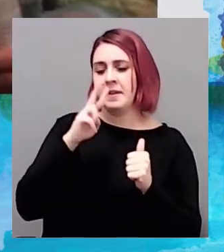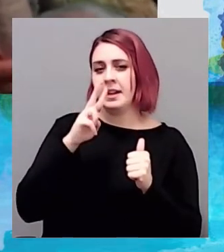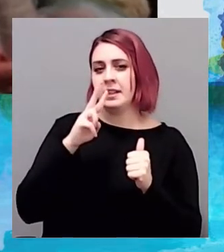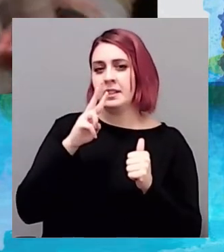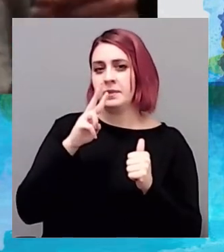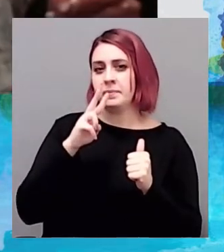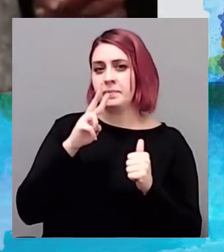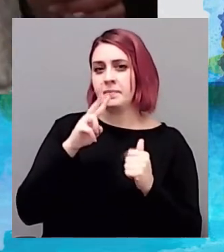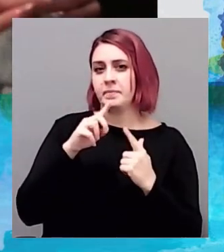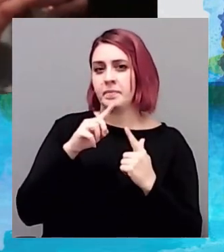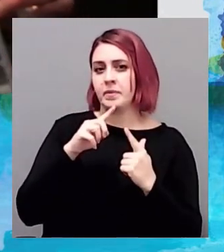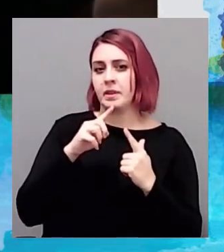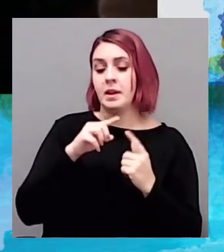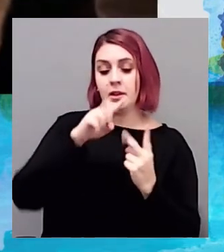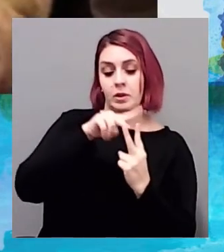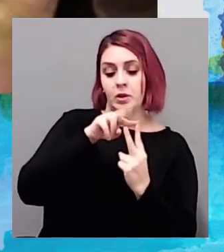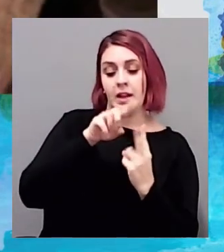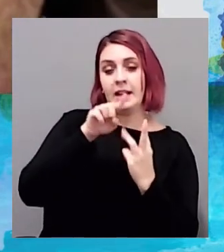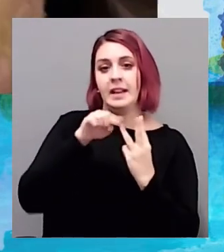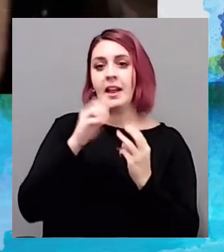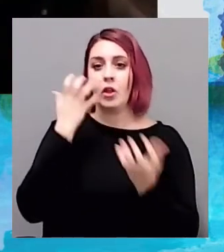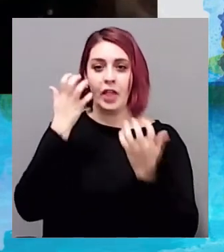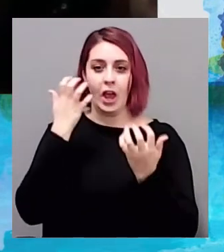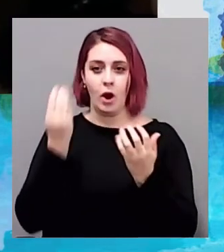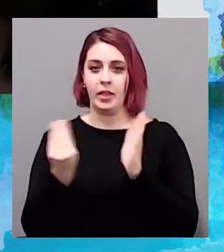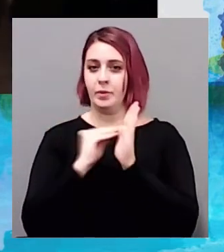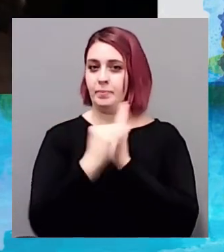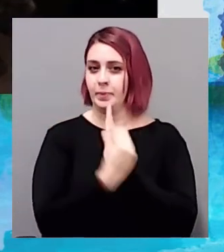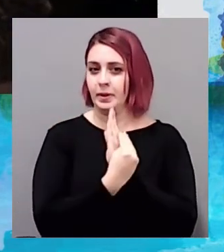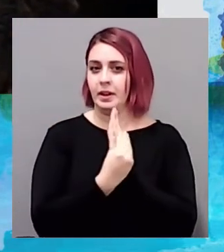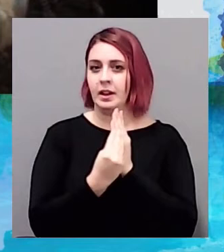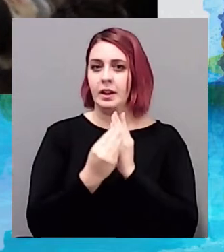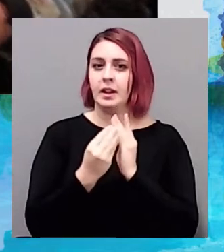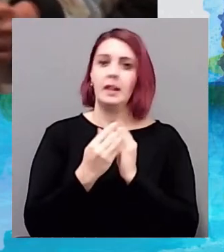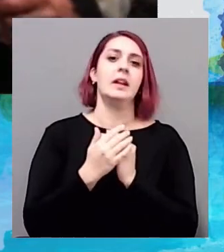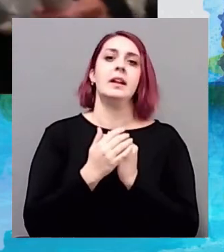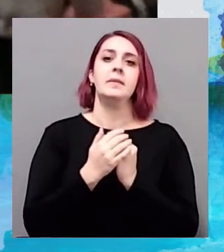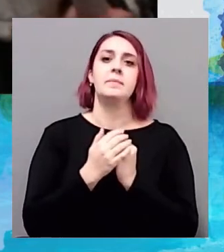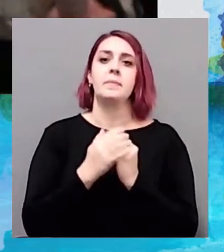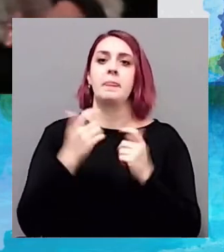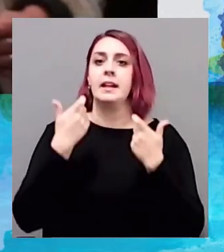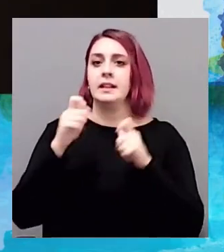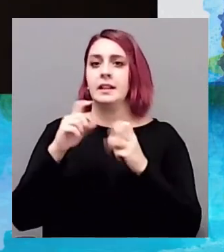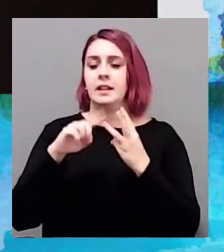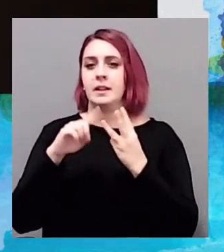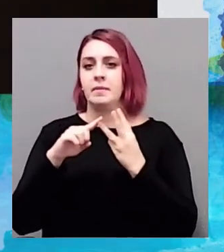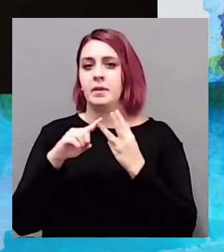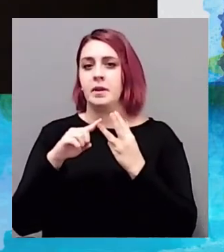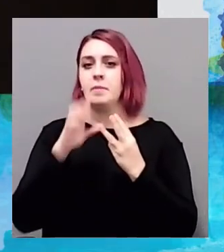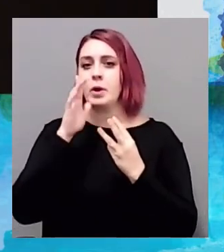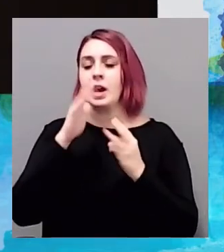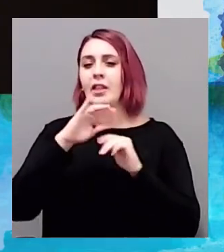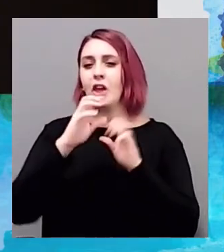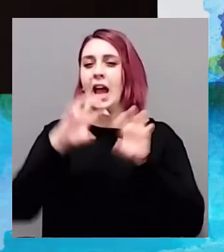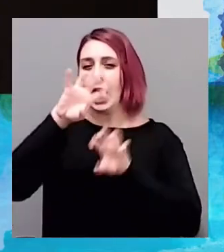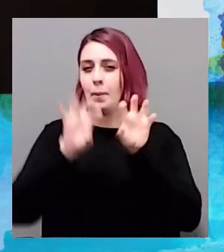todo y el tercero tienen decoración. Esa decoración vamos a verla en la tercera, o sea, en la segunda parte, que se llama decoración geométrica. Mira, y tiene